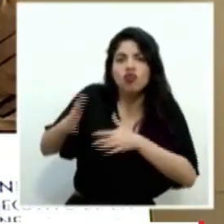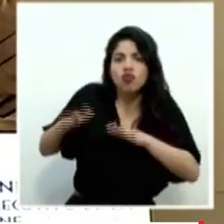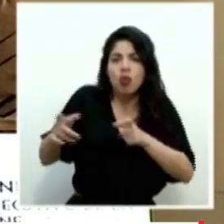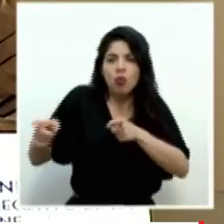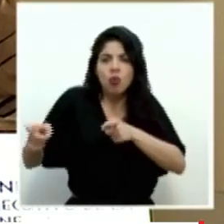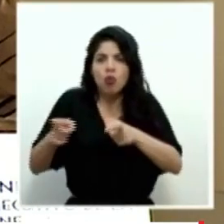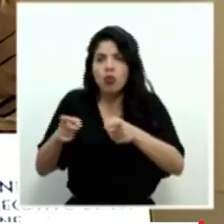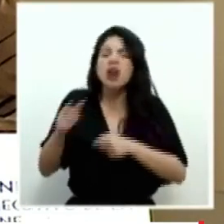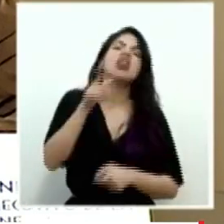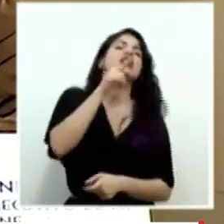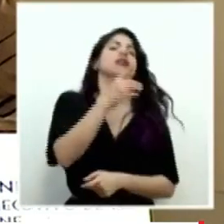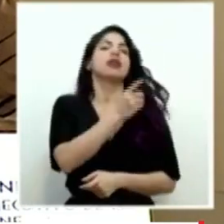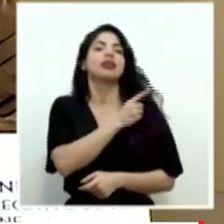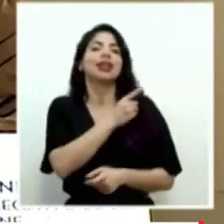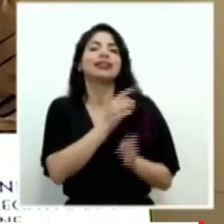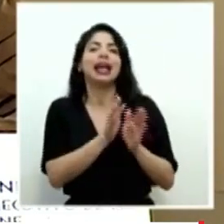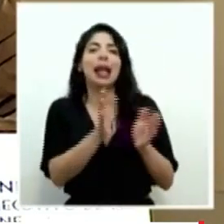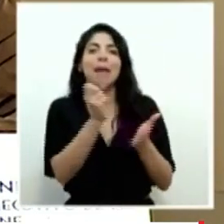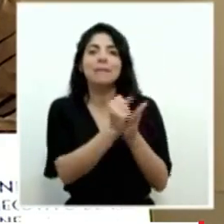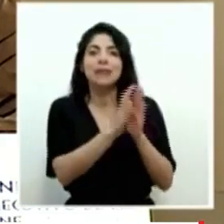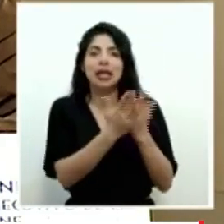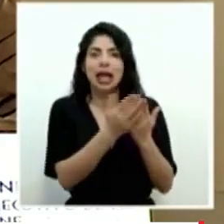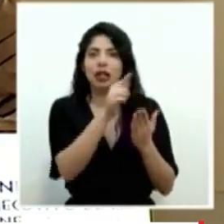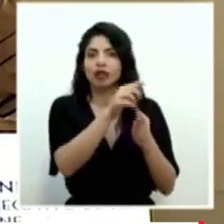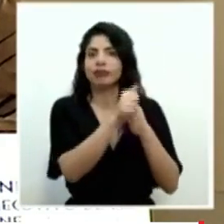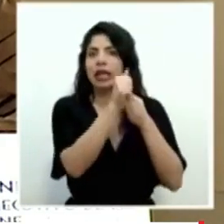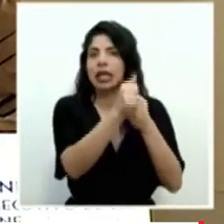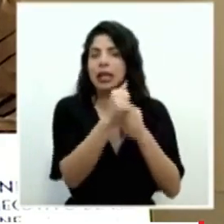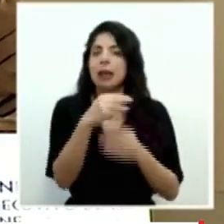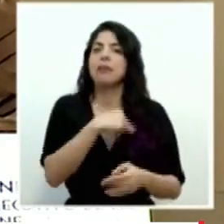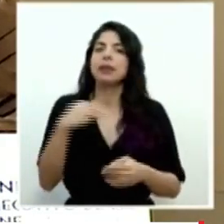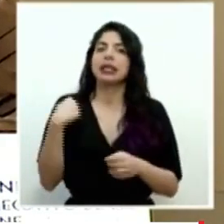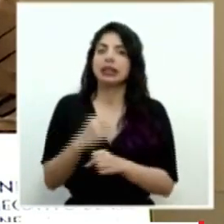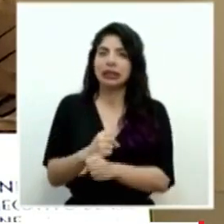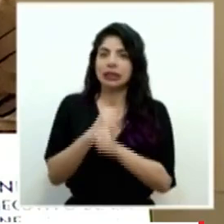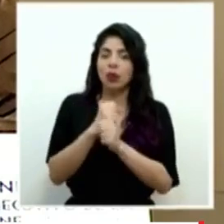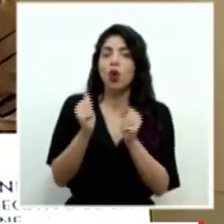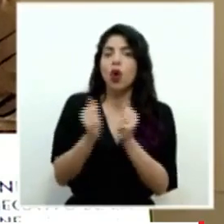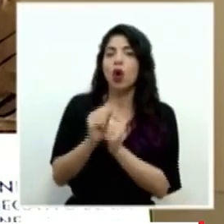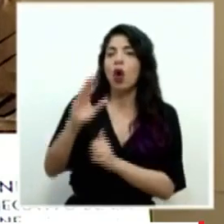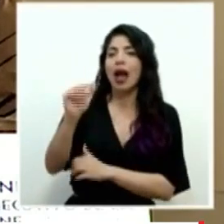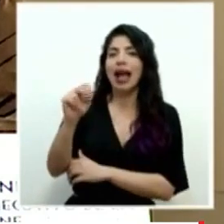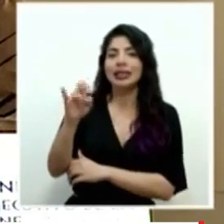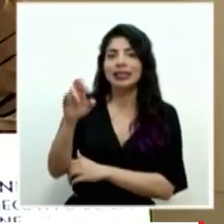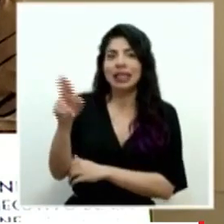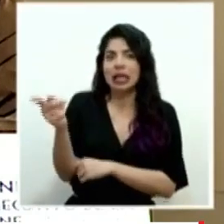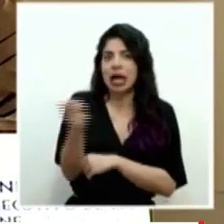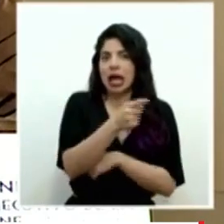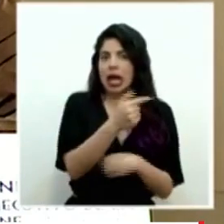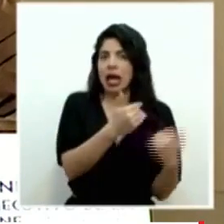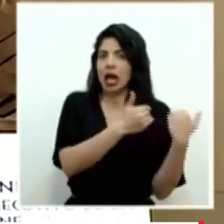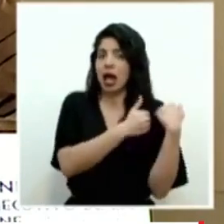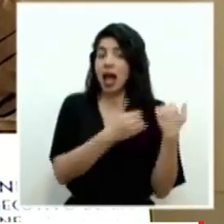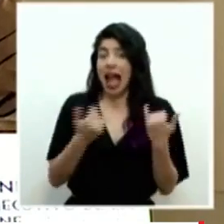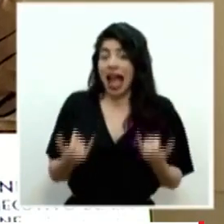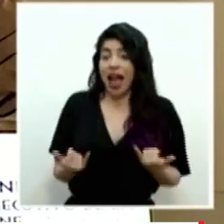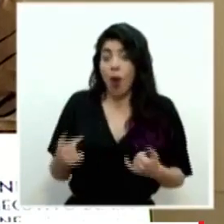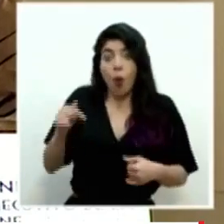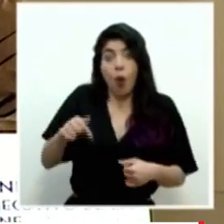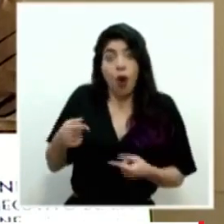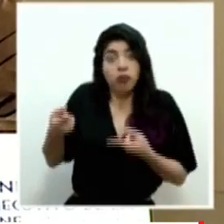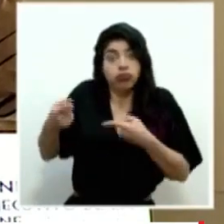que ha liderado la Dirección General de Migración y el Ministro de Seguridad junto con la Cancillería. Las situaciones que se están presentando